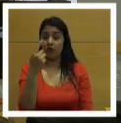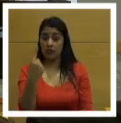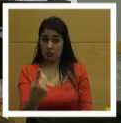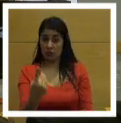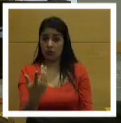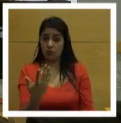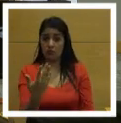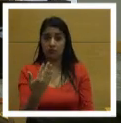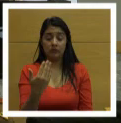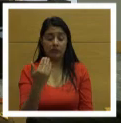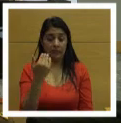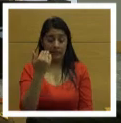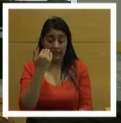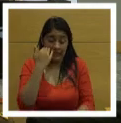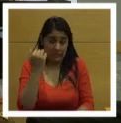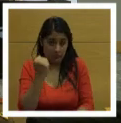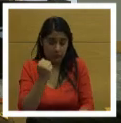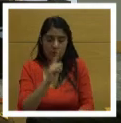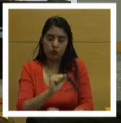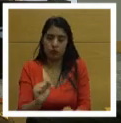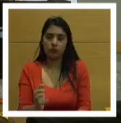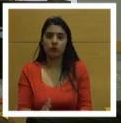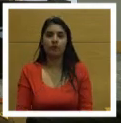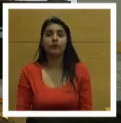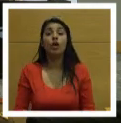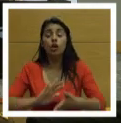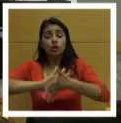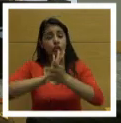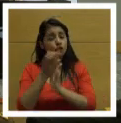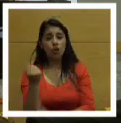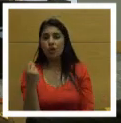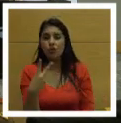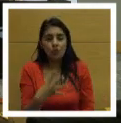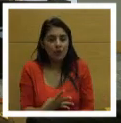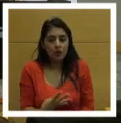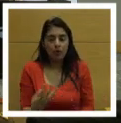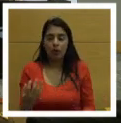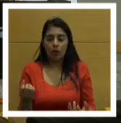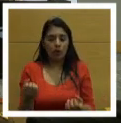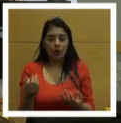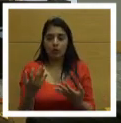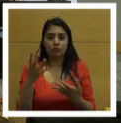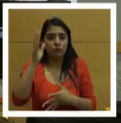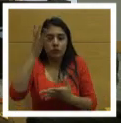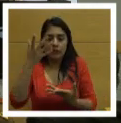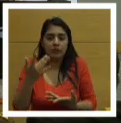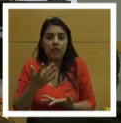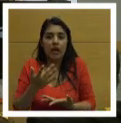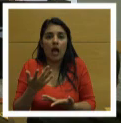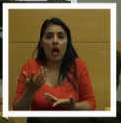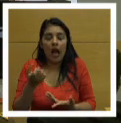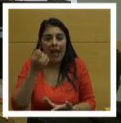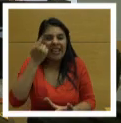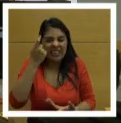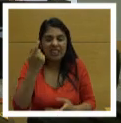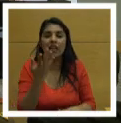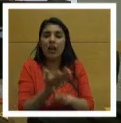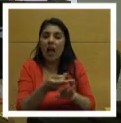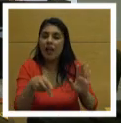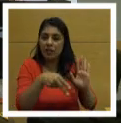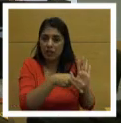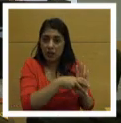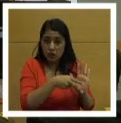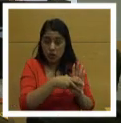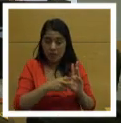frustrados. Todas las cifras anotadas no se explican por sí mismas en relación al contundente marco normativo que